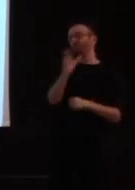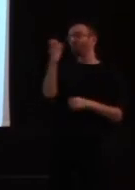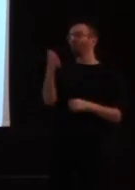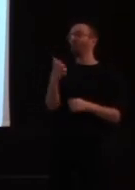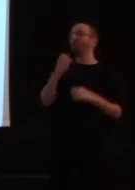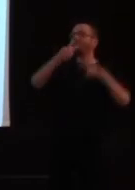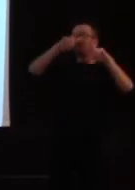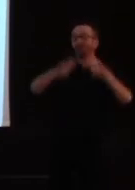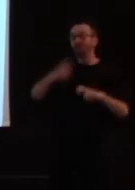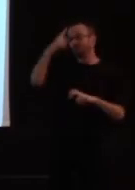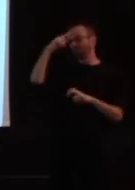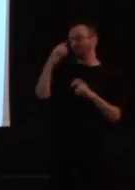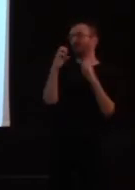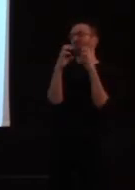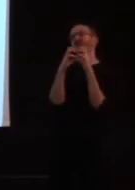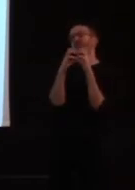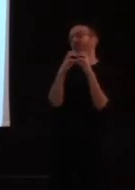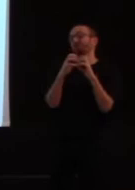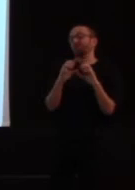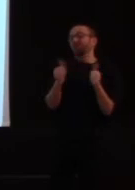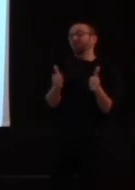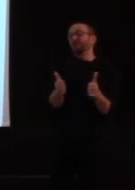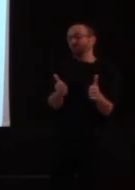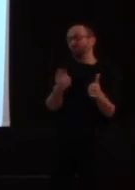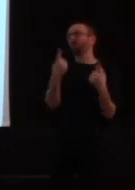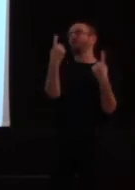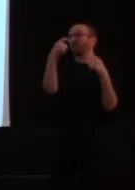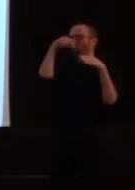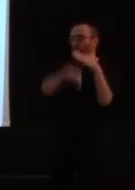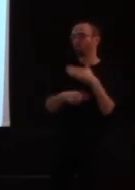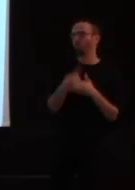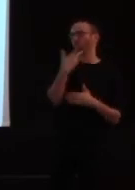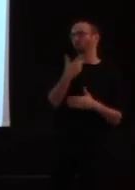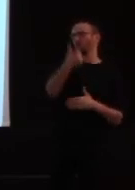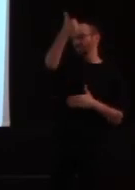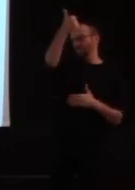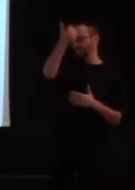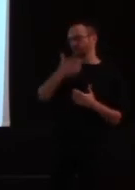el cerebro aún es insuficiente. Y aquí,